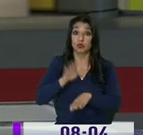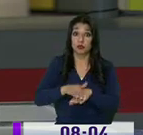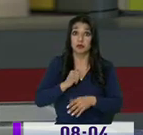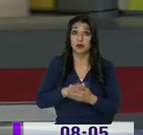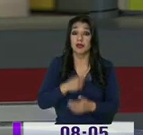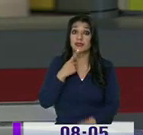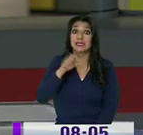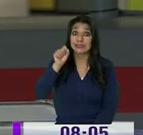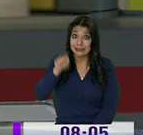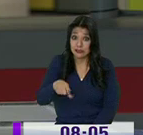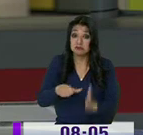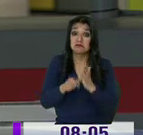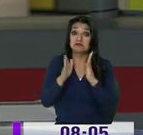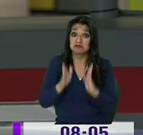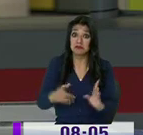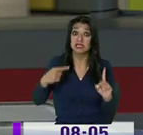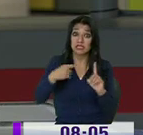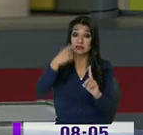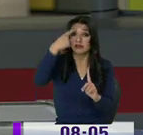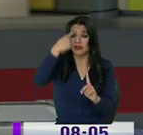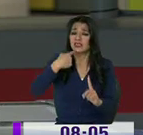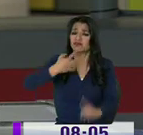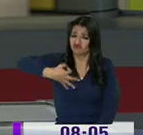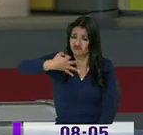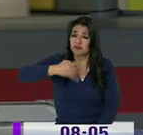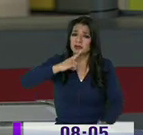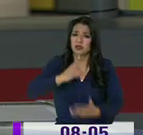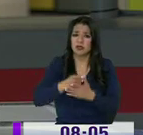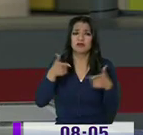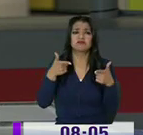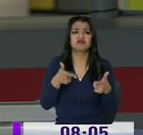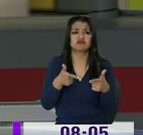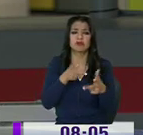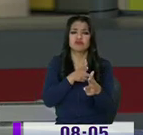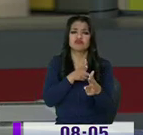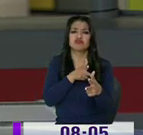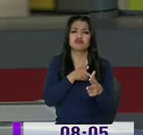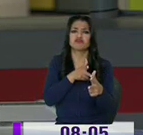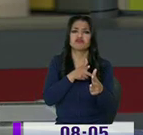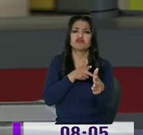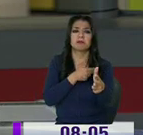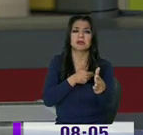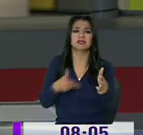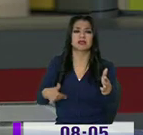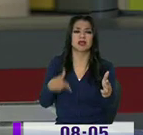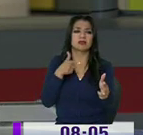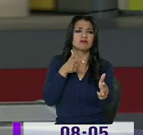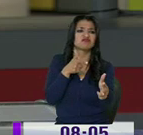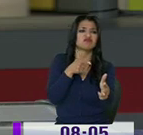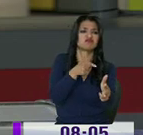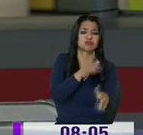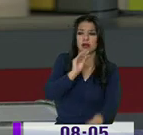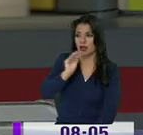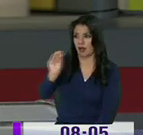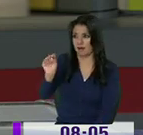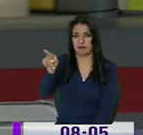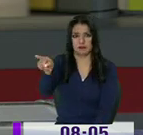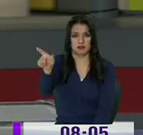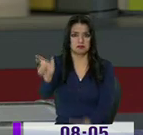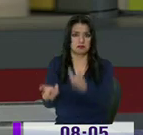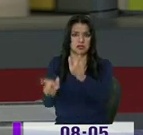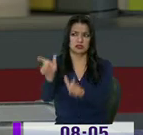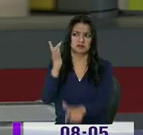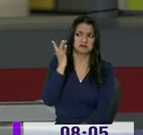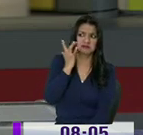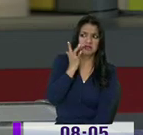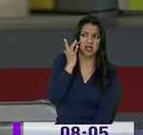la ministra dijo que lo hacían. Ellos vigilaban la caravana presidencial y fue quien advirtió de la circulación. Tenían